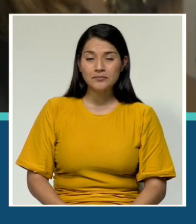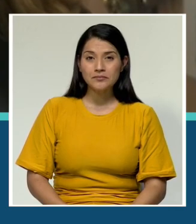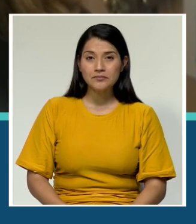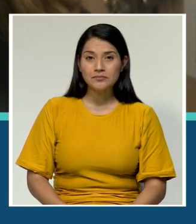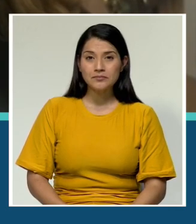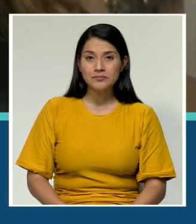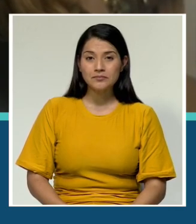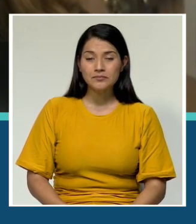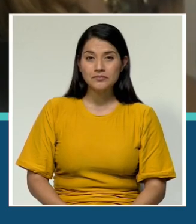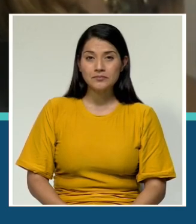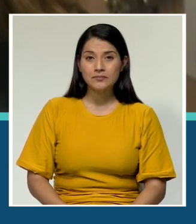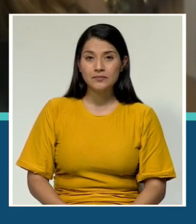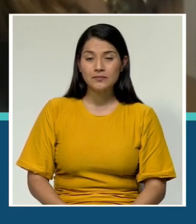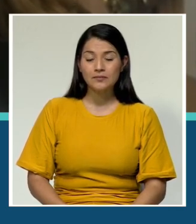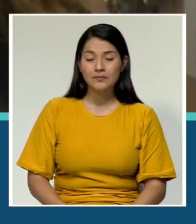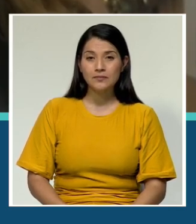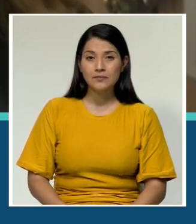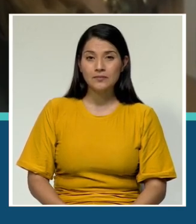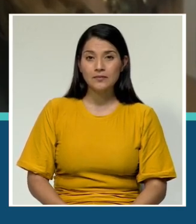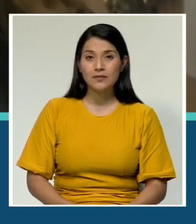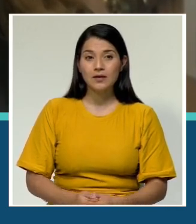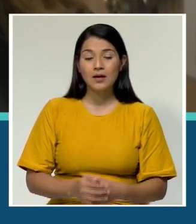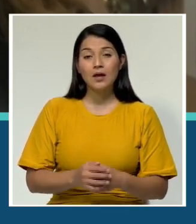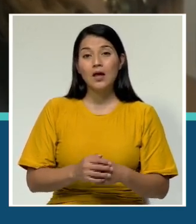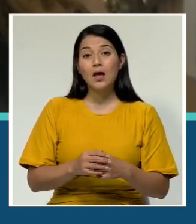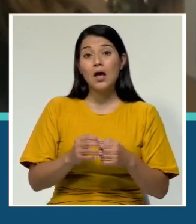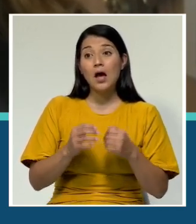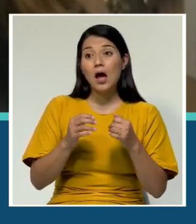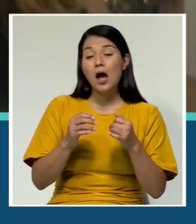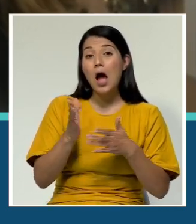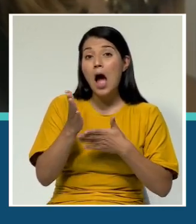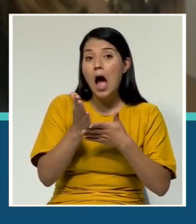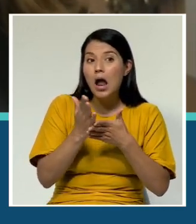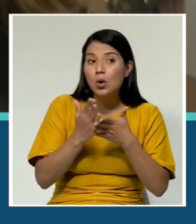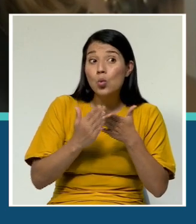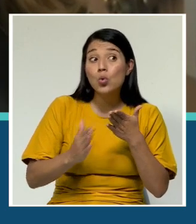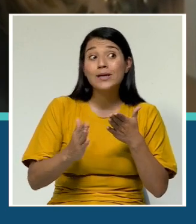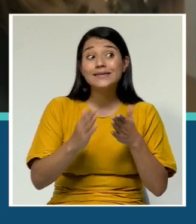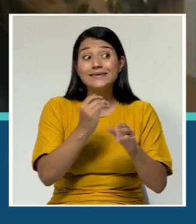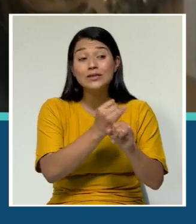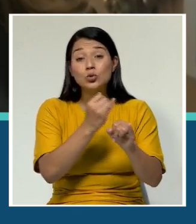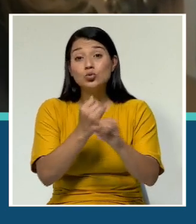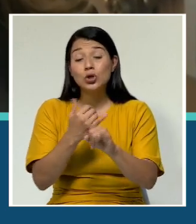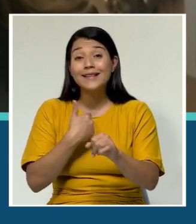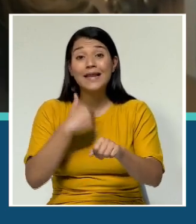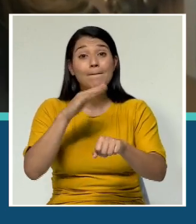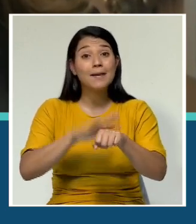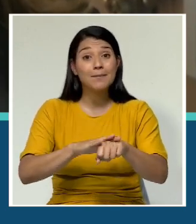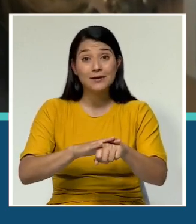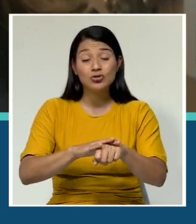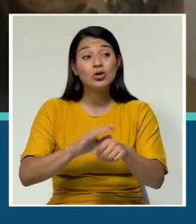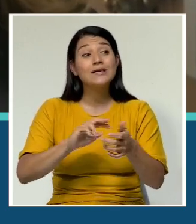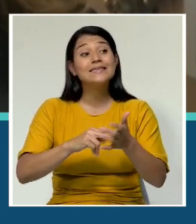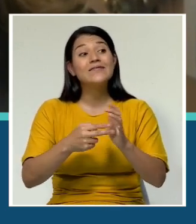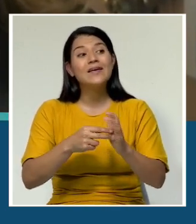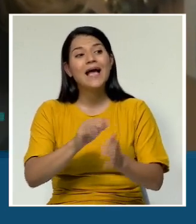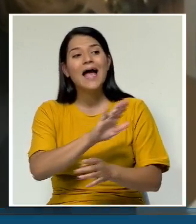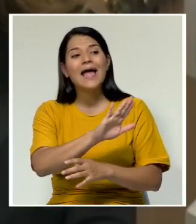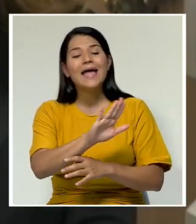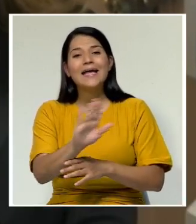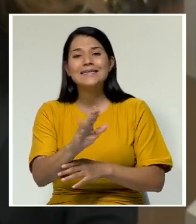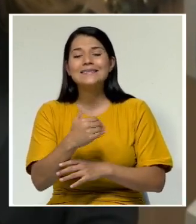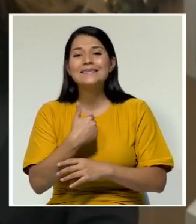Según un informe de la Contraloría General de la República, solo en el año pasado 21 instituciones del sector público no financiero no